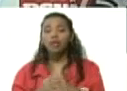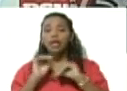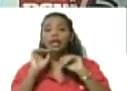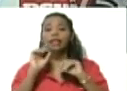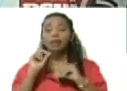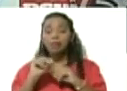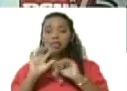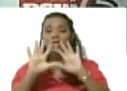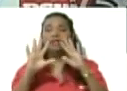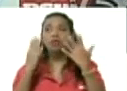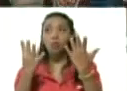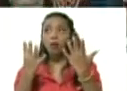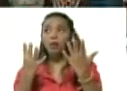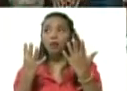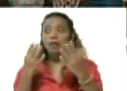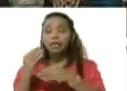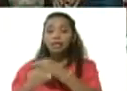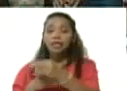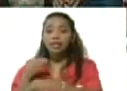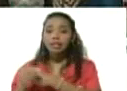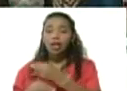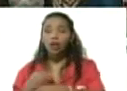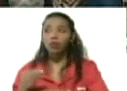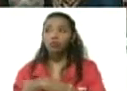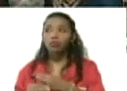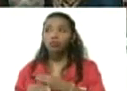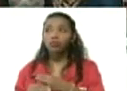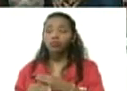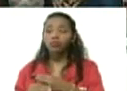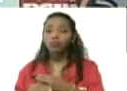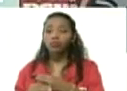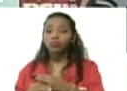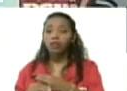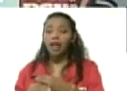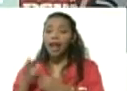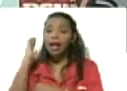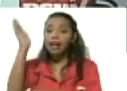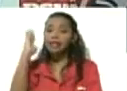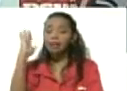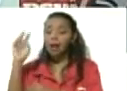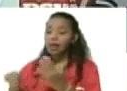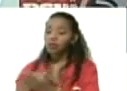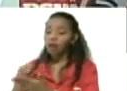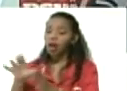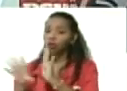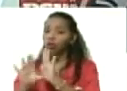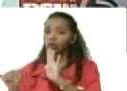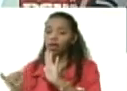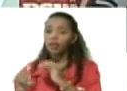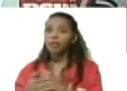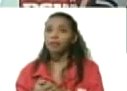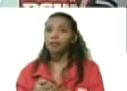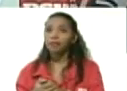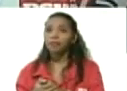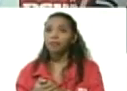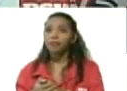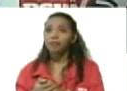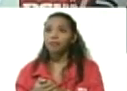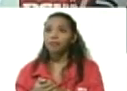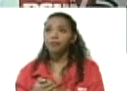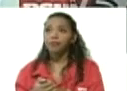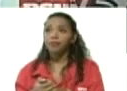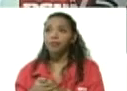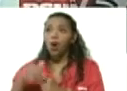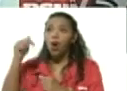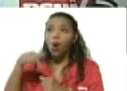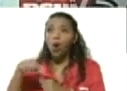19. Se hicieron en la Asamblea Nacional Constituyente. Y